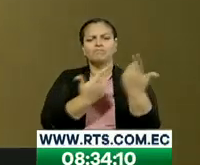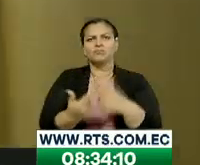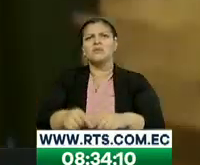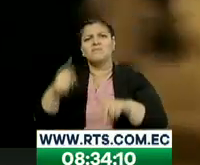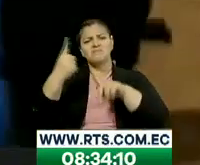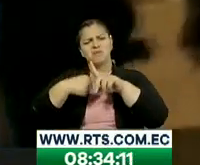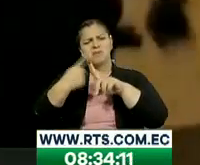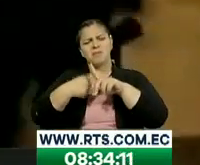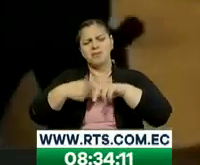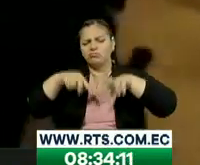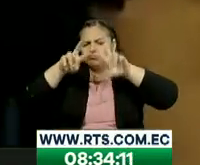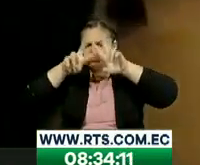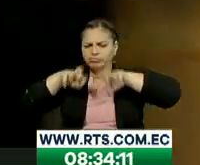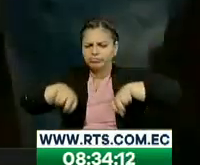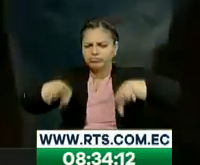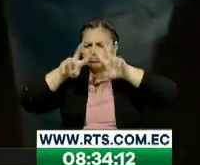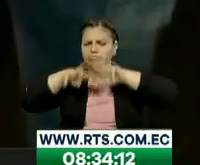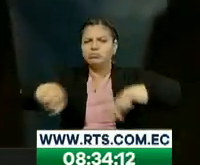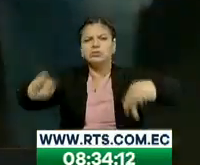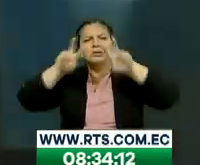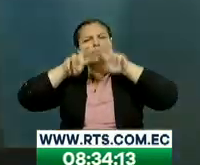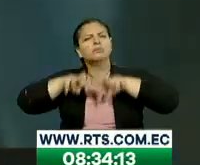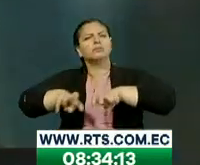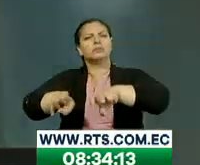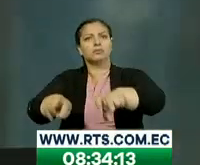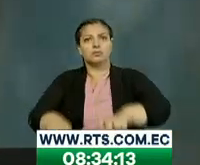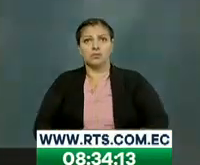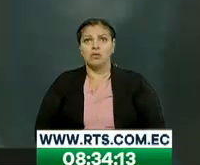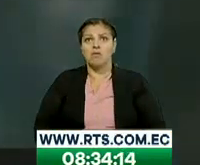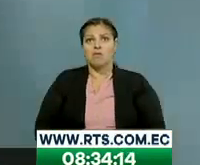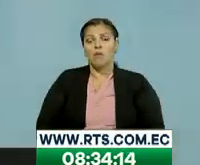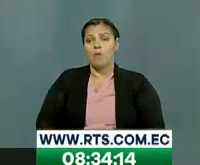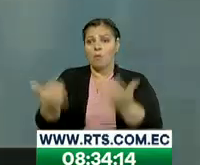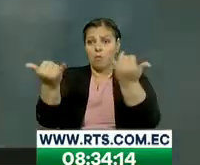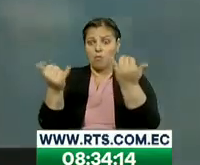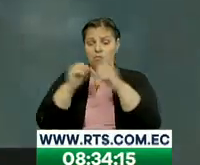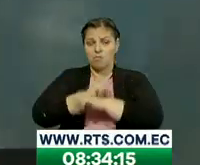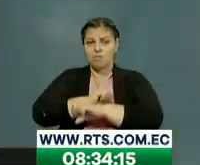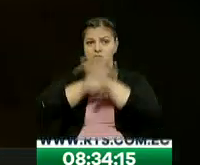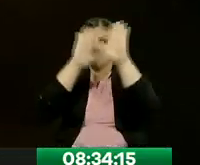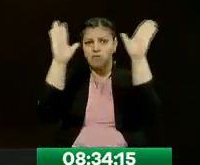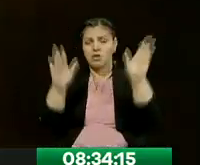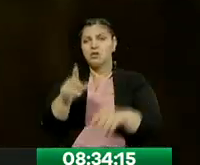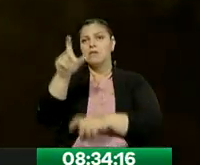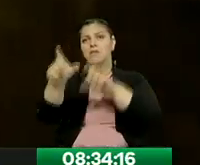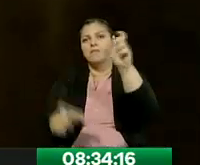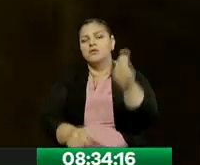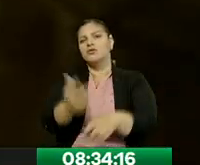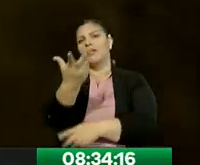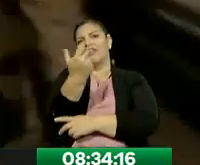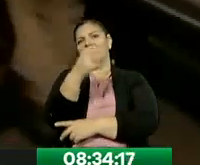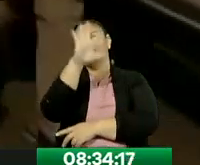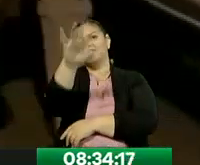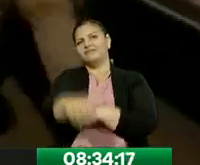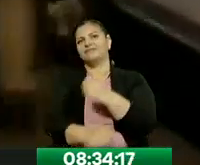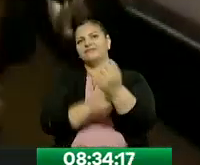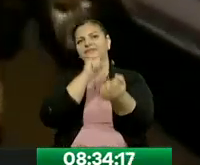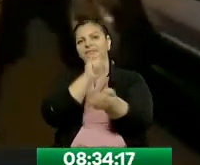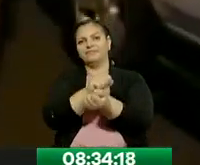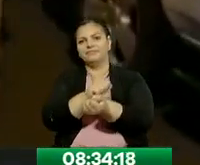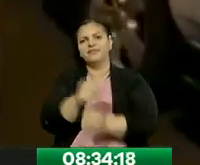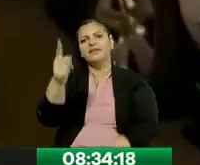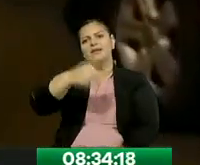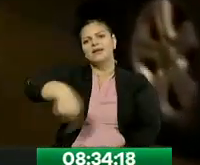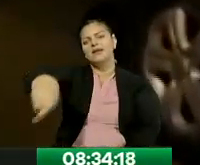pudo, aprovechando de la madrugada y mediante 12 allanamientos legales, detener a 13 ciudadanos que pertenecerían a dos peligrosas bandas que